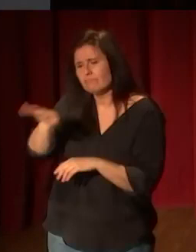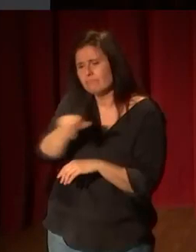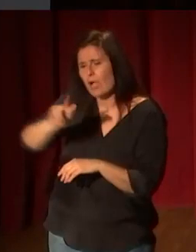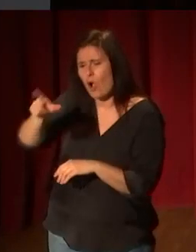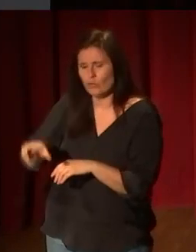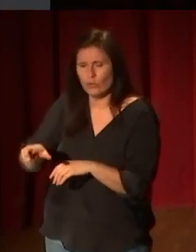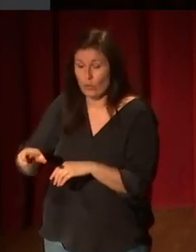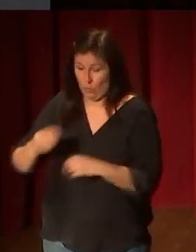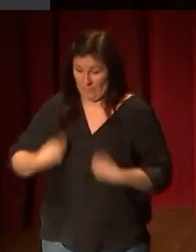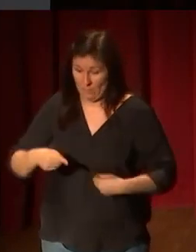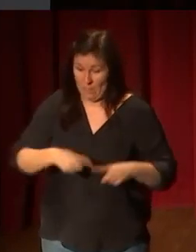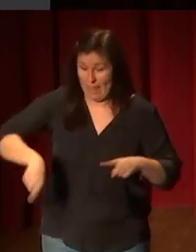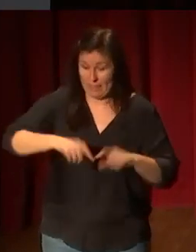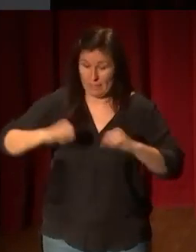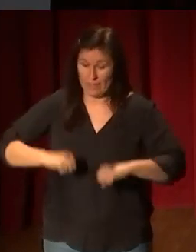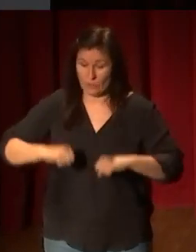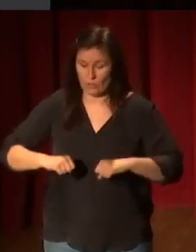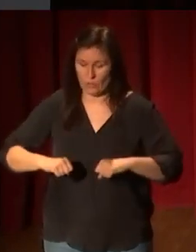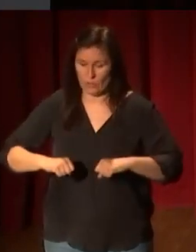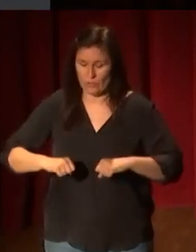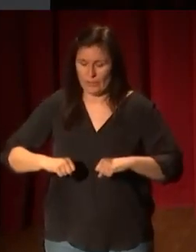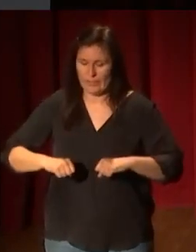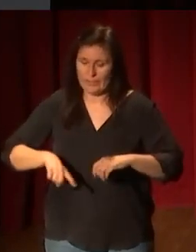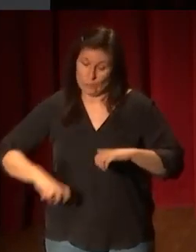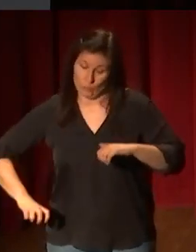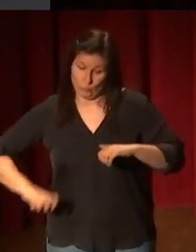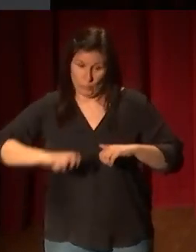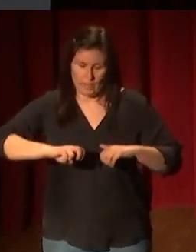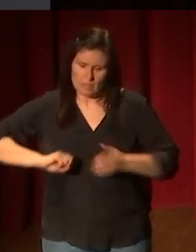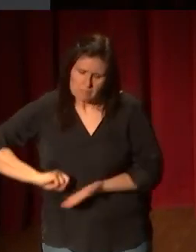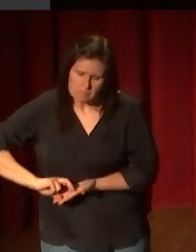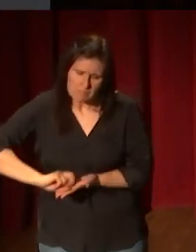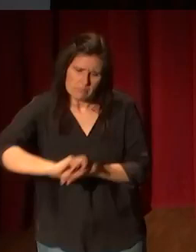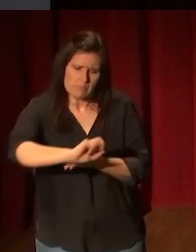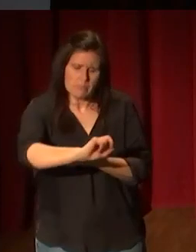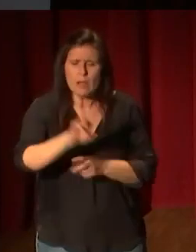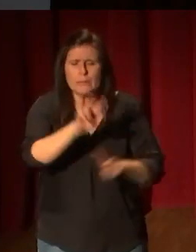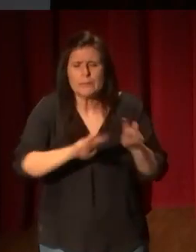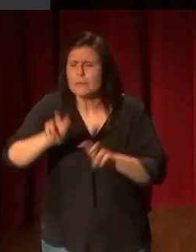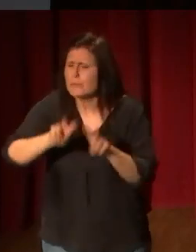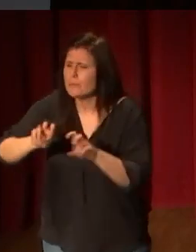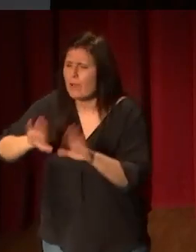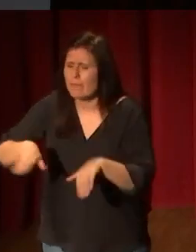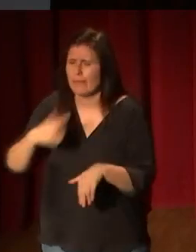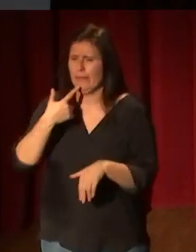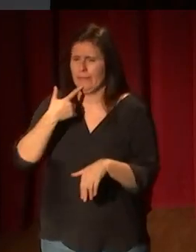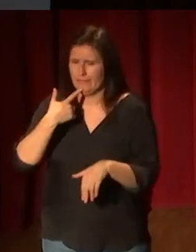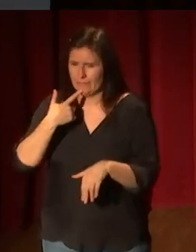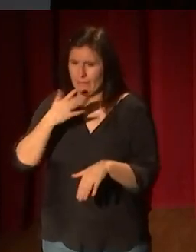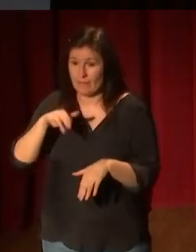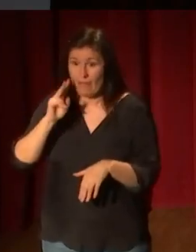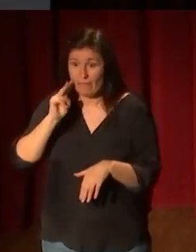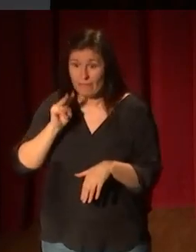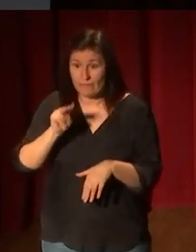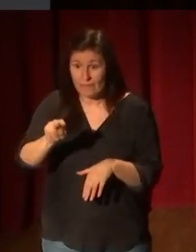mayor sube de arriba abajo o mejor dicho de abajo arriba buscándole y al final concluye dice de modo que llegue a ver en